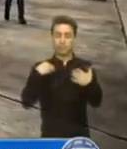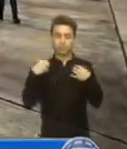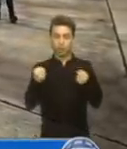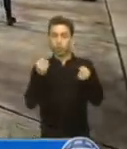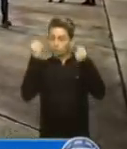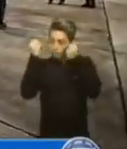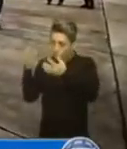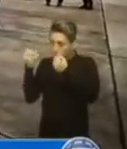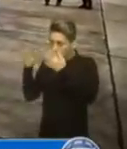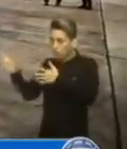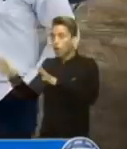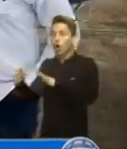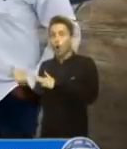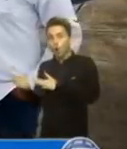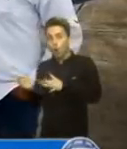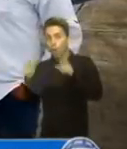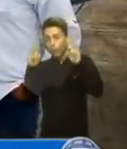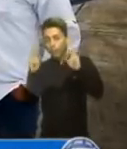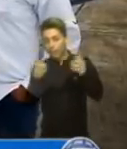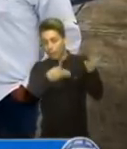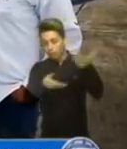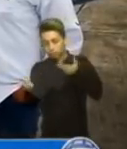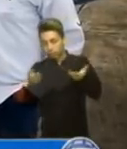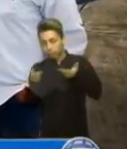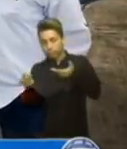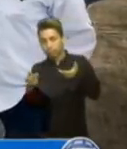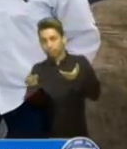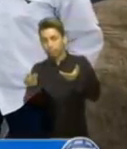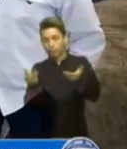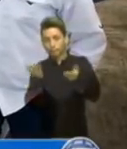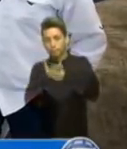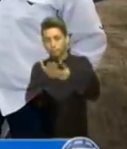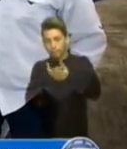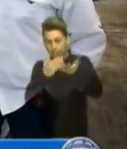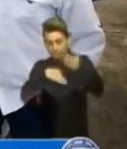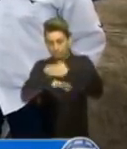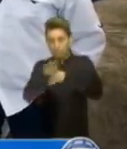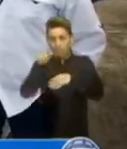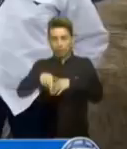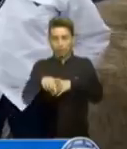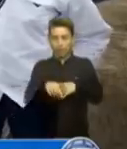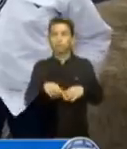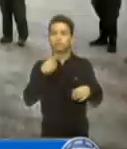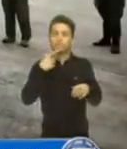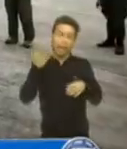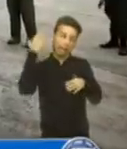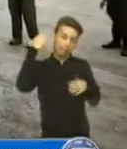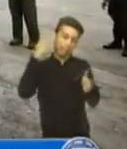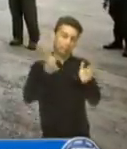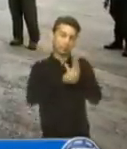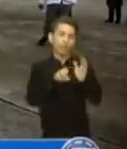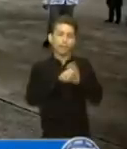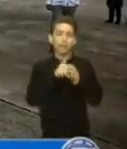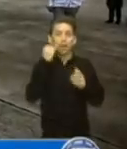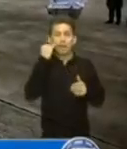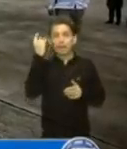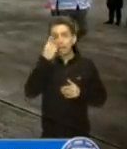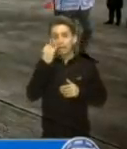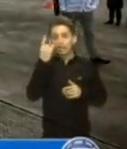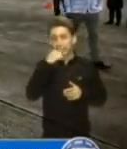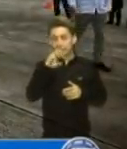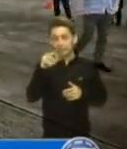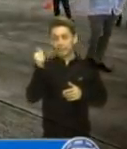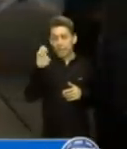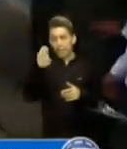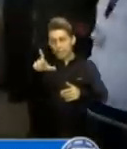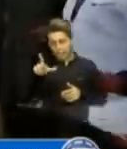administrativo de fecha y hora. En los anteriores ingresos procedentes de Israel, la India y por el mecanismo COVAX, se ha requerido